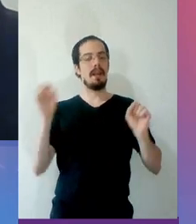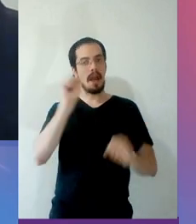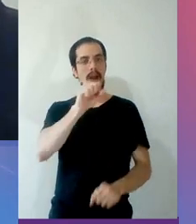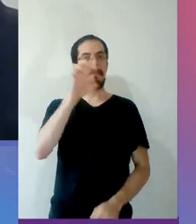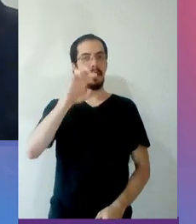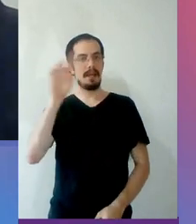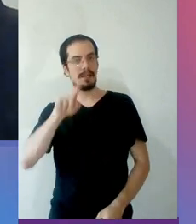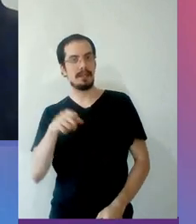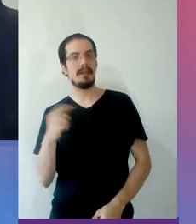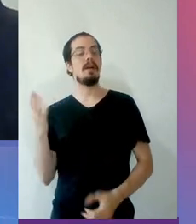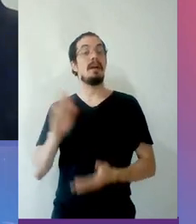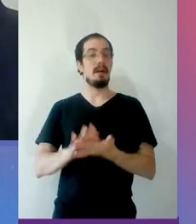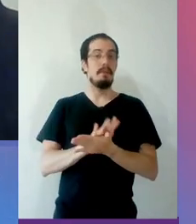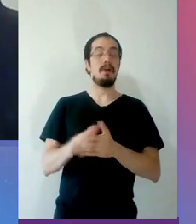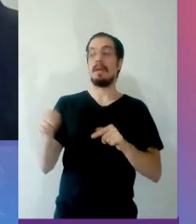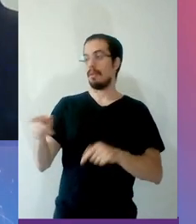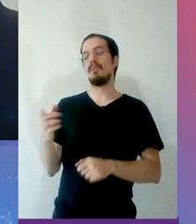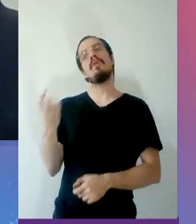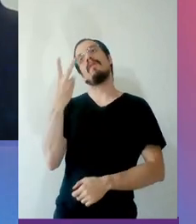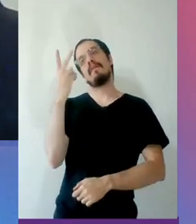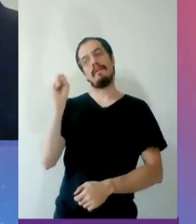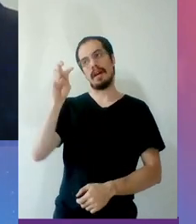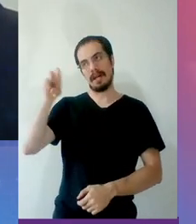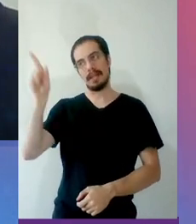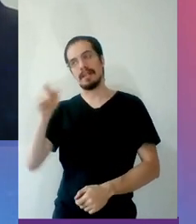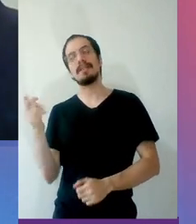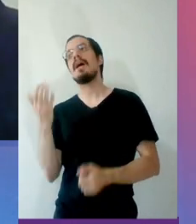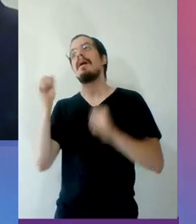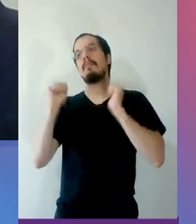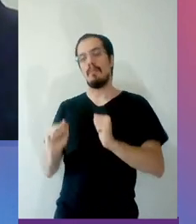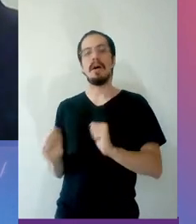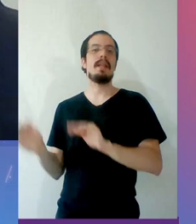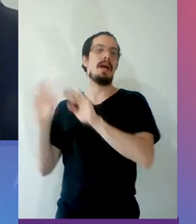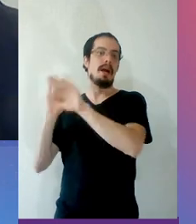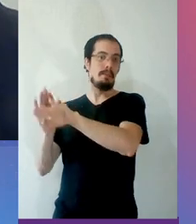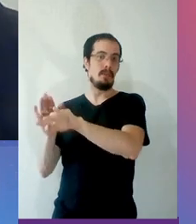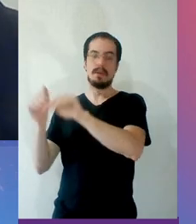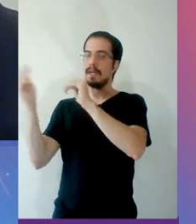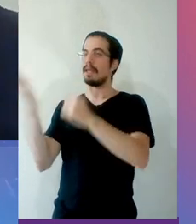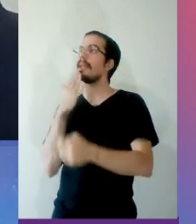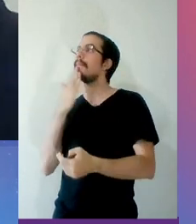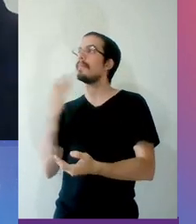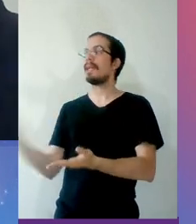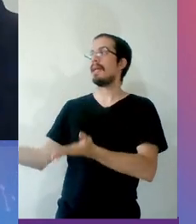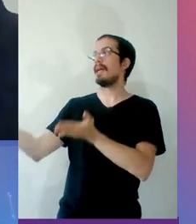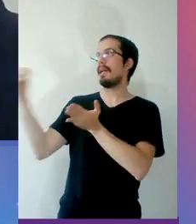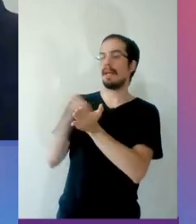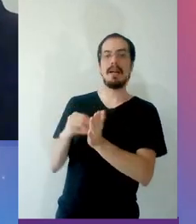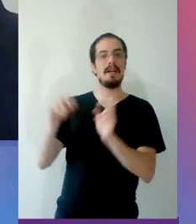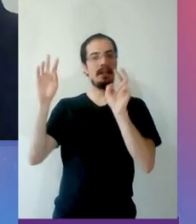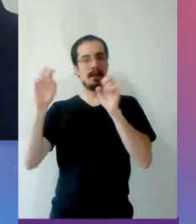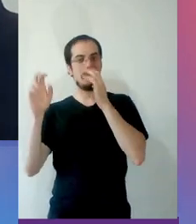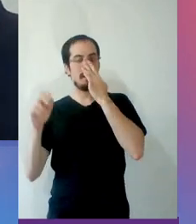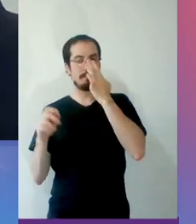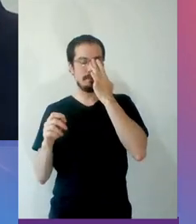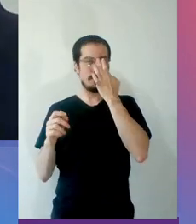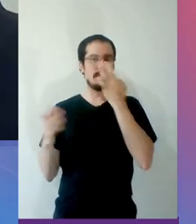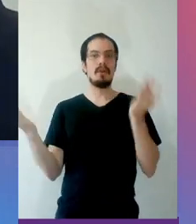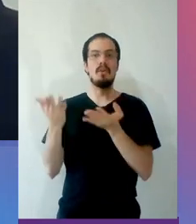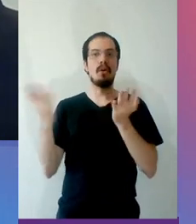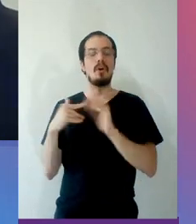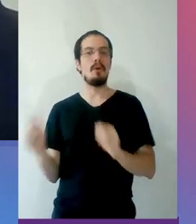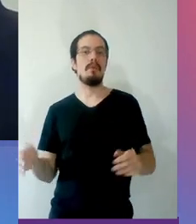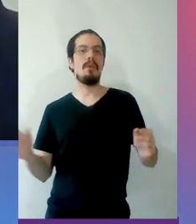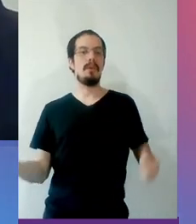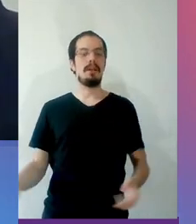Vanessa puede como apoyarnos un poco más incorporando ese concepto y también el concepto de la importancia de la estimulación